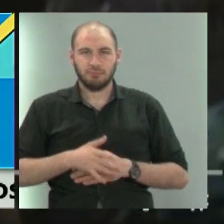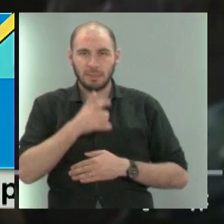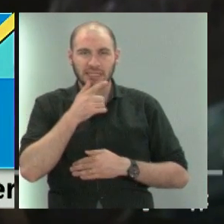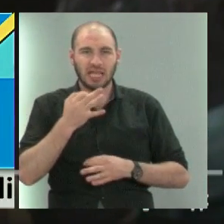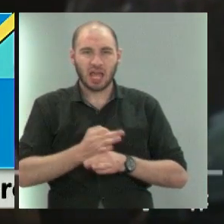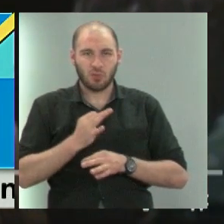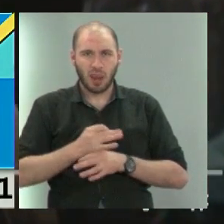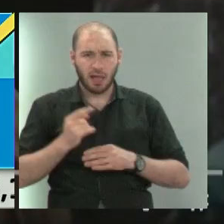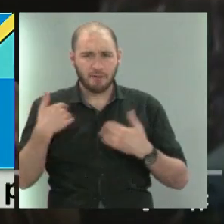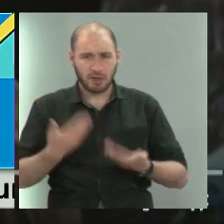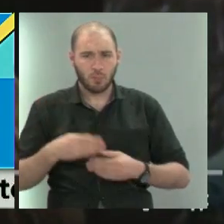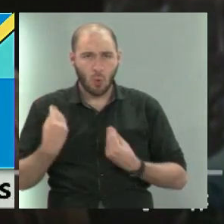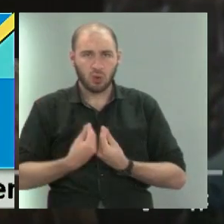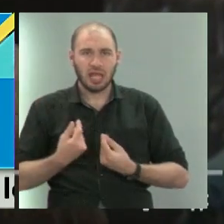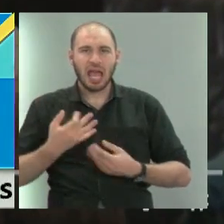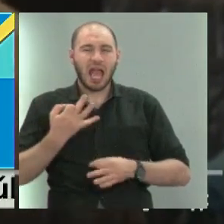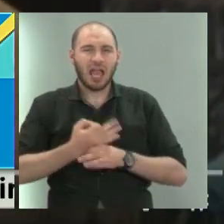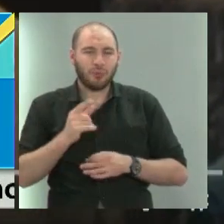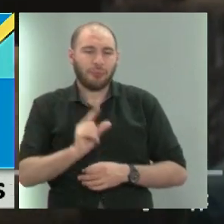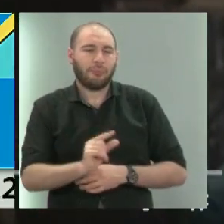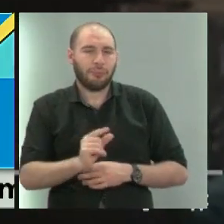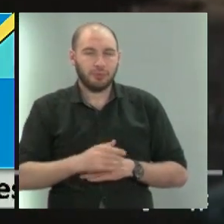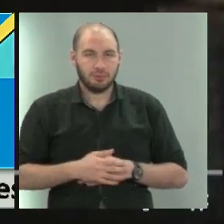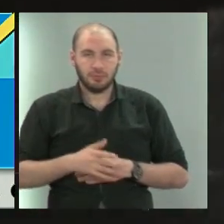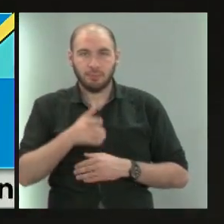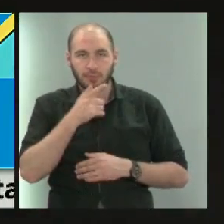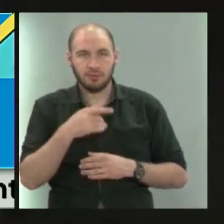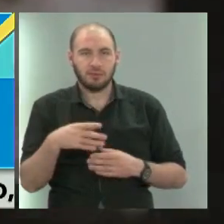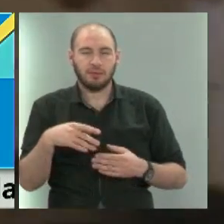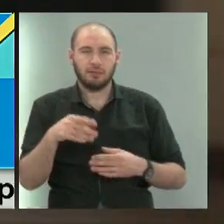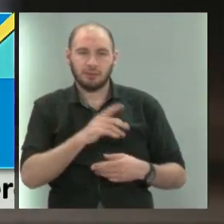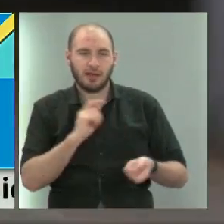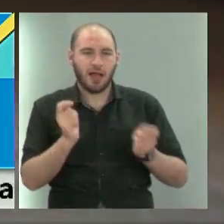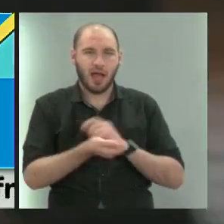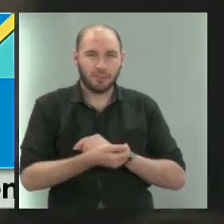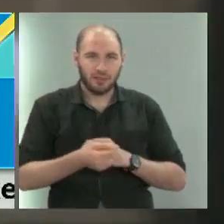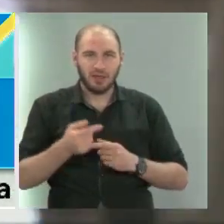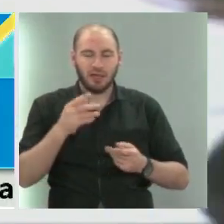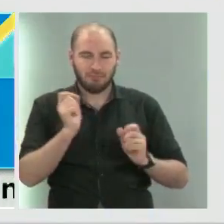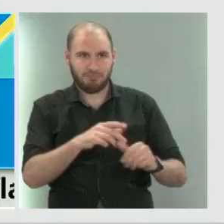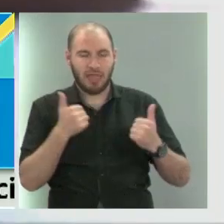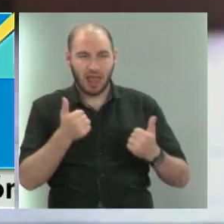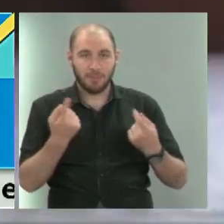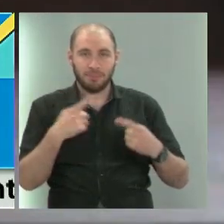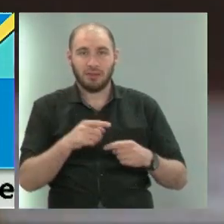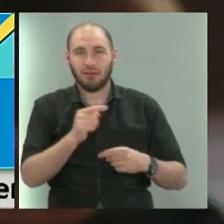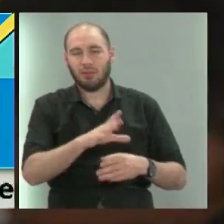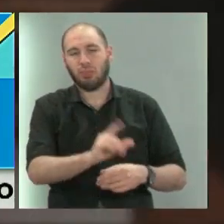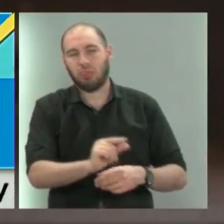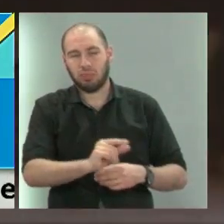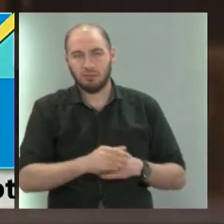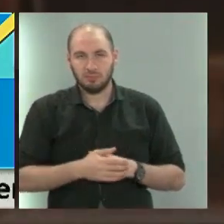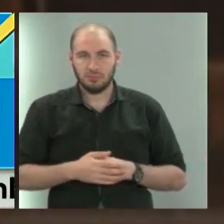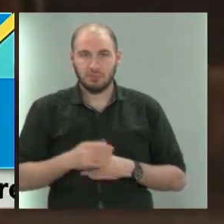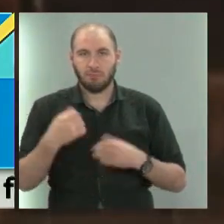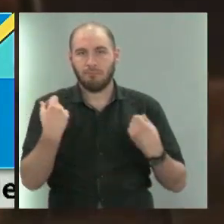escuela puede hacer mucho, no esta escuela por ahí pobrecita que tenemos que parece Cenicienta, ¿no? Que hablamos maravilla, pero la tenemos ahí descuidada, ¿no?